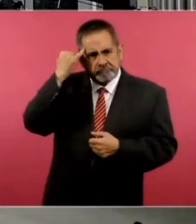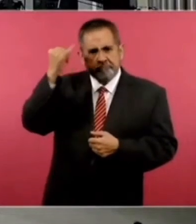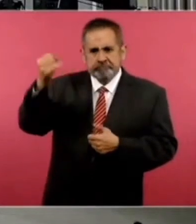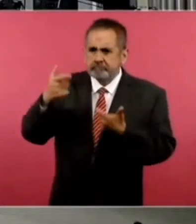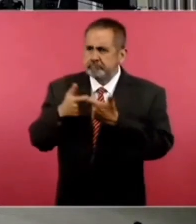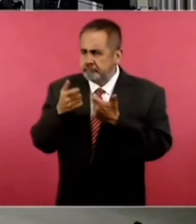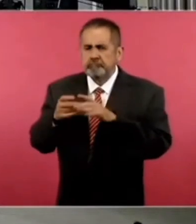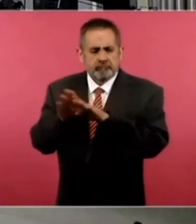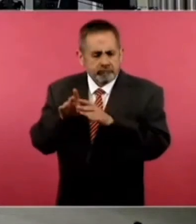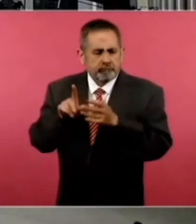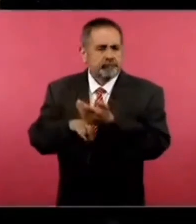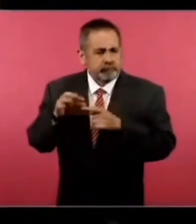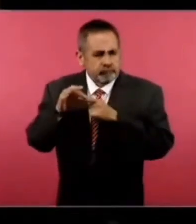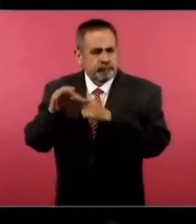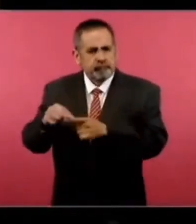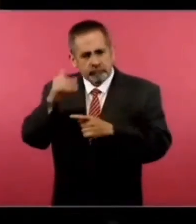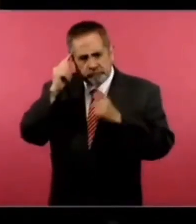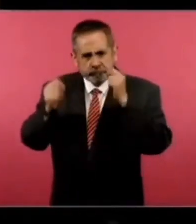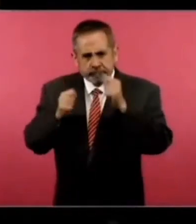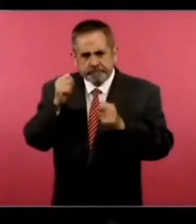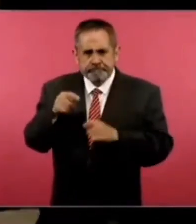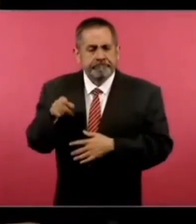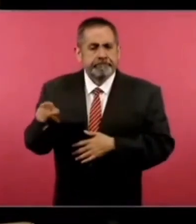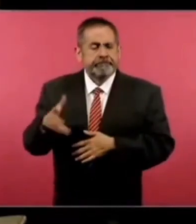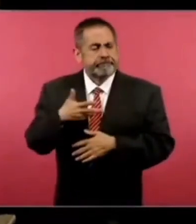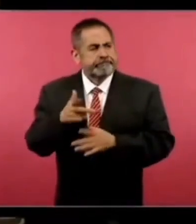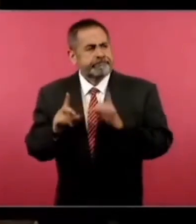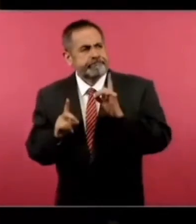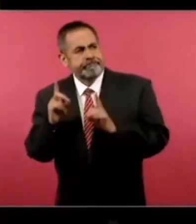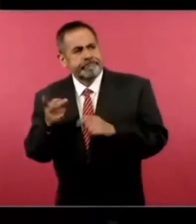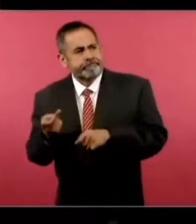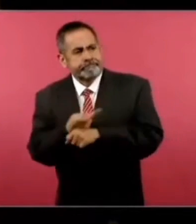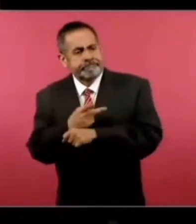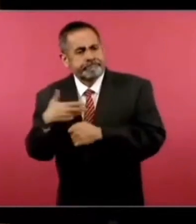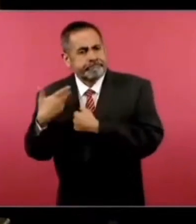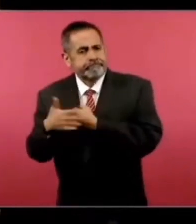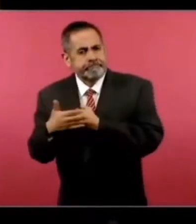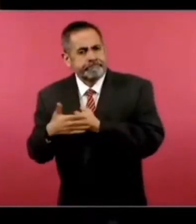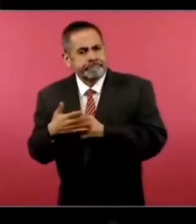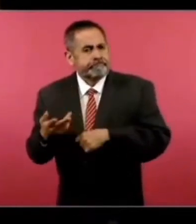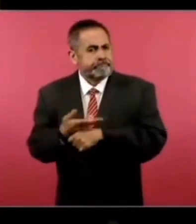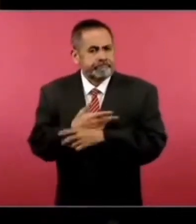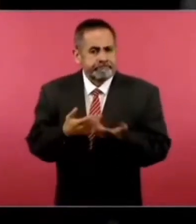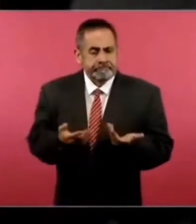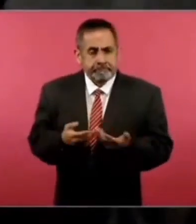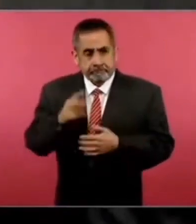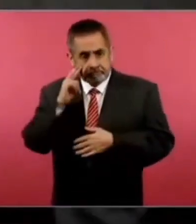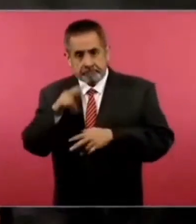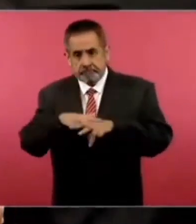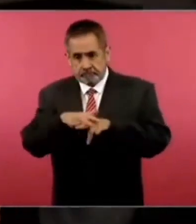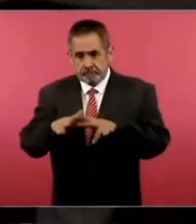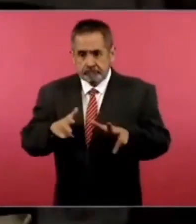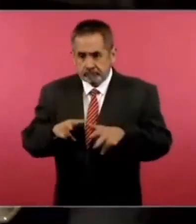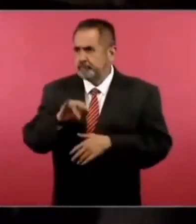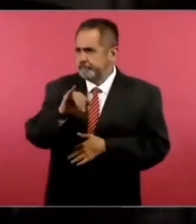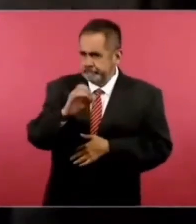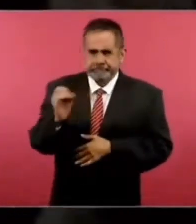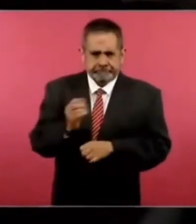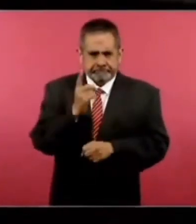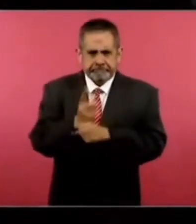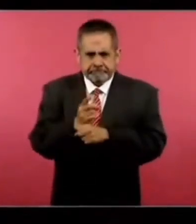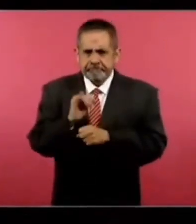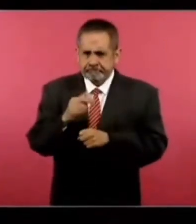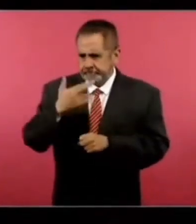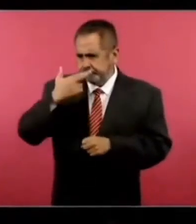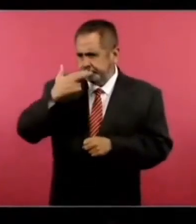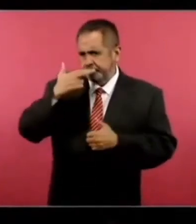dedican al turismo en la península, pues tienen como la duda, ¿no?, de qué va a pasar con ello. O sea, ellos ven al tren como sí una oportunidad